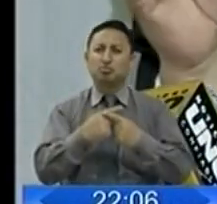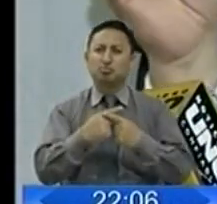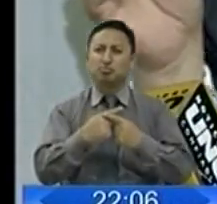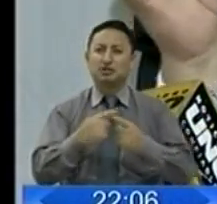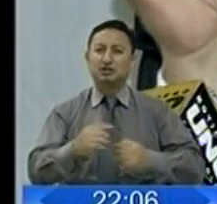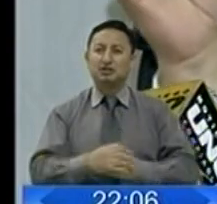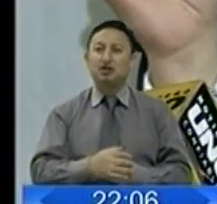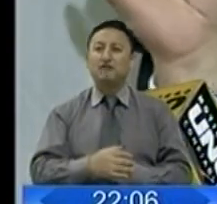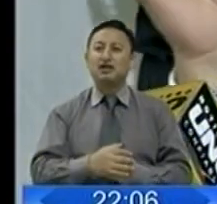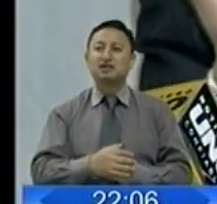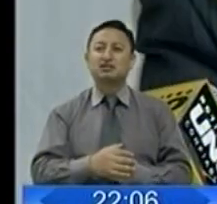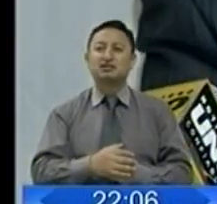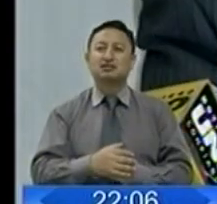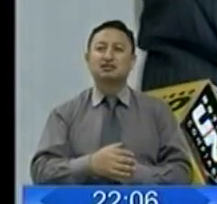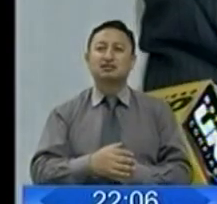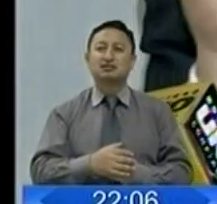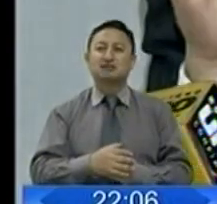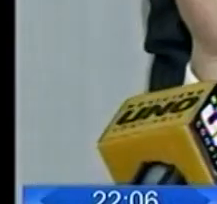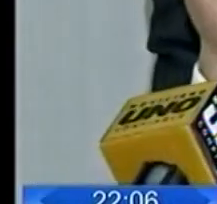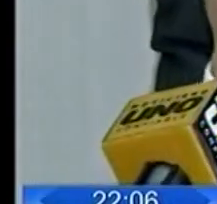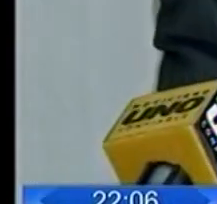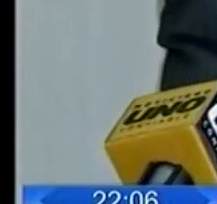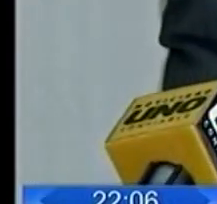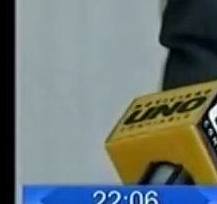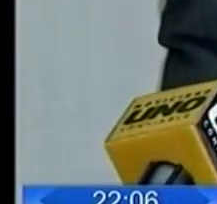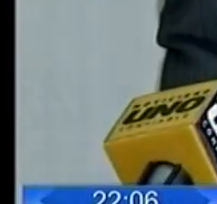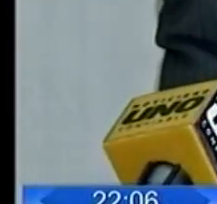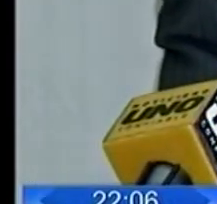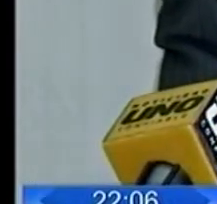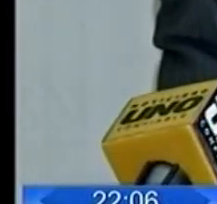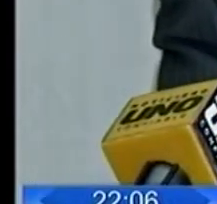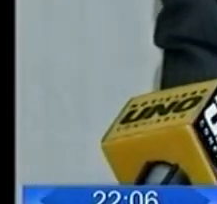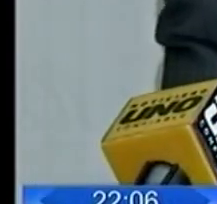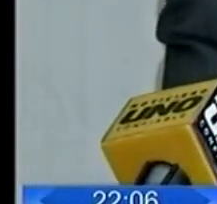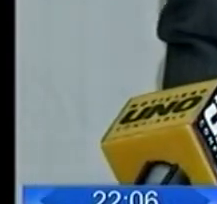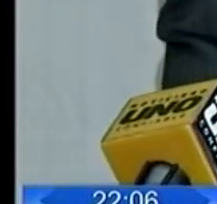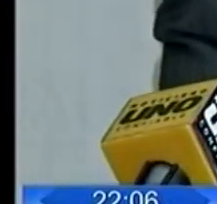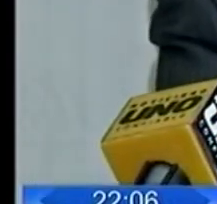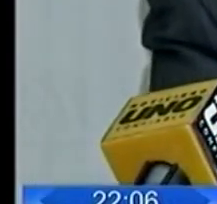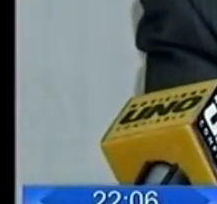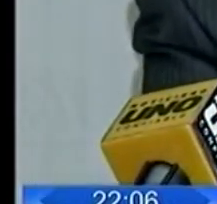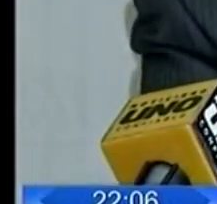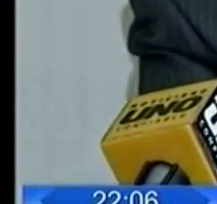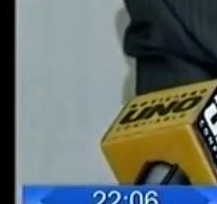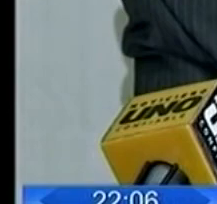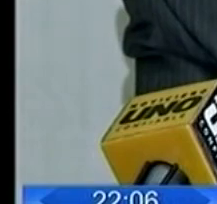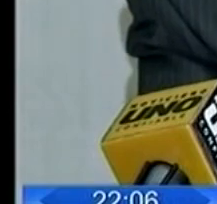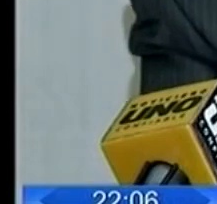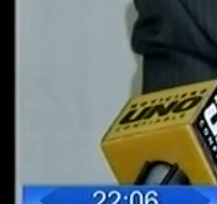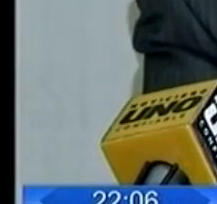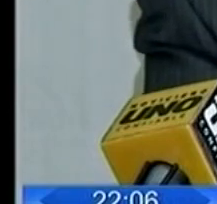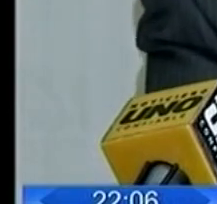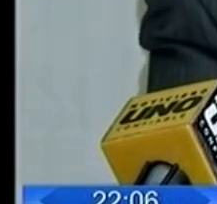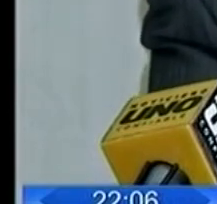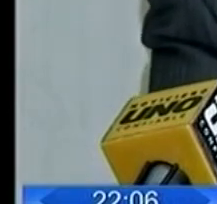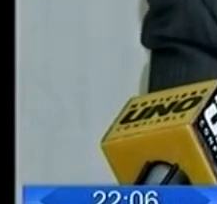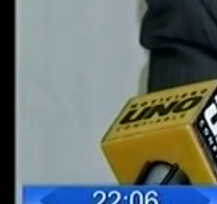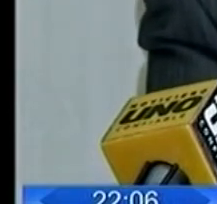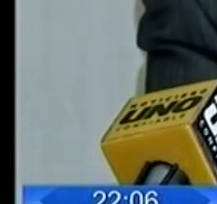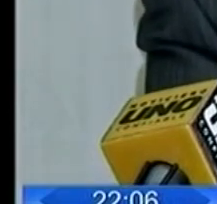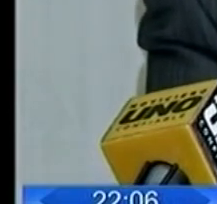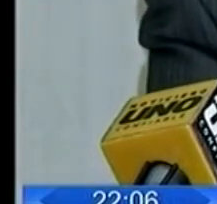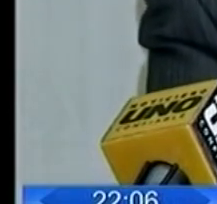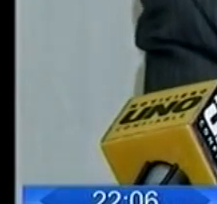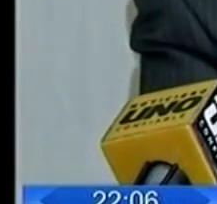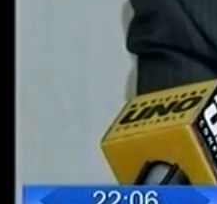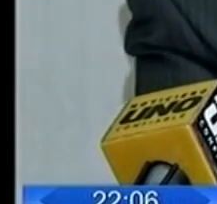testimonio muy, muy, muy concentrado en ciertas cosas que aparentemente le interesaban a la fiscalía, sino que además es inconstitucional porque no se ha permitido la